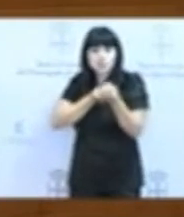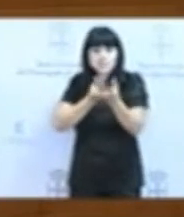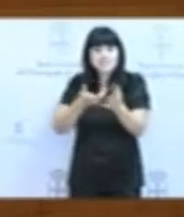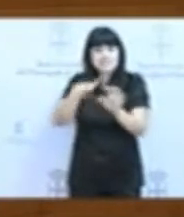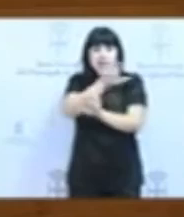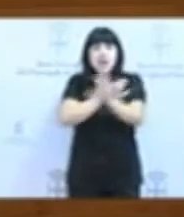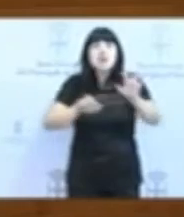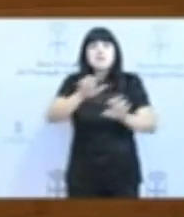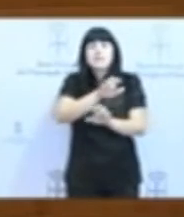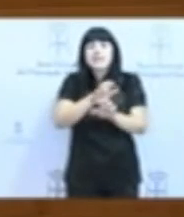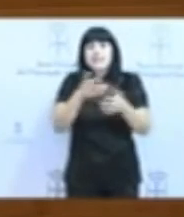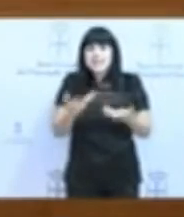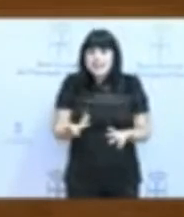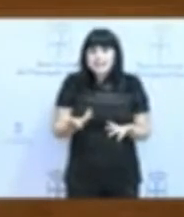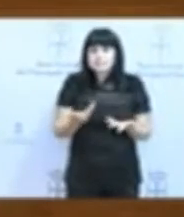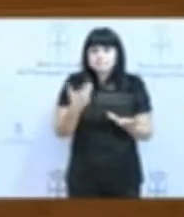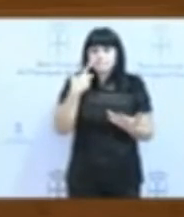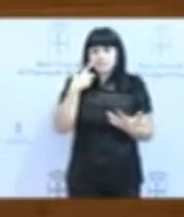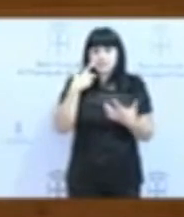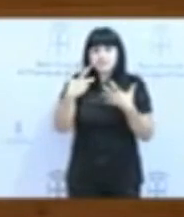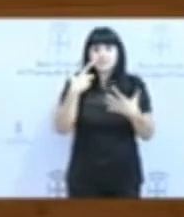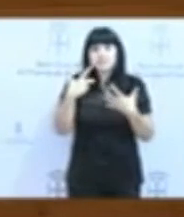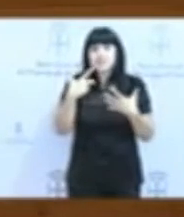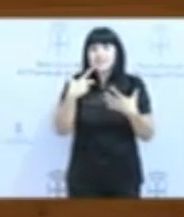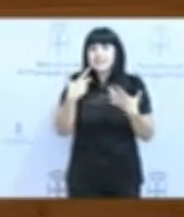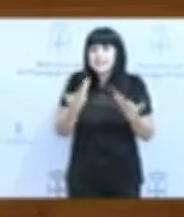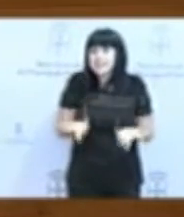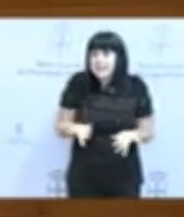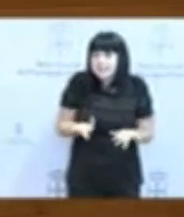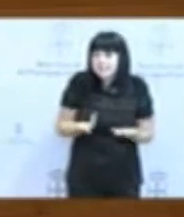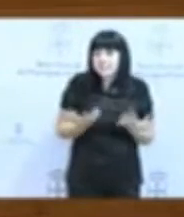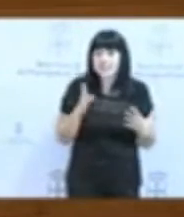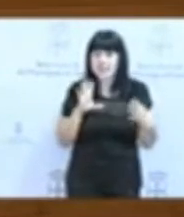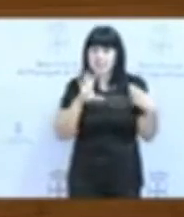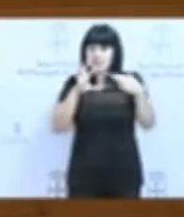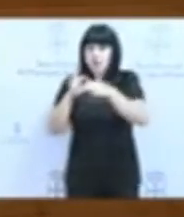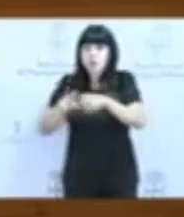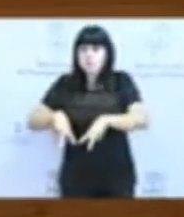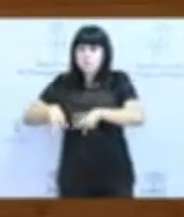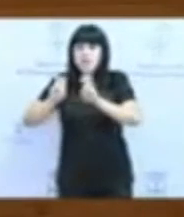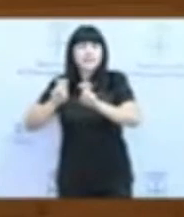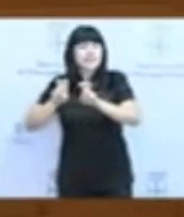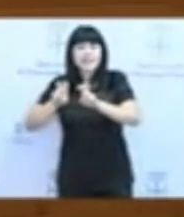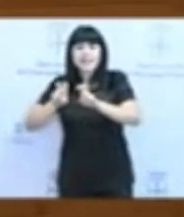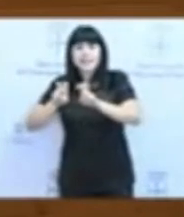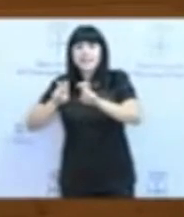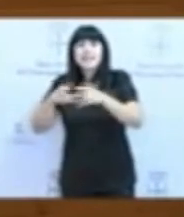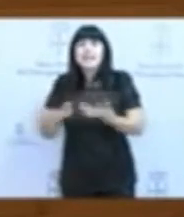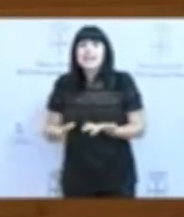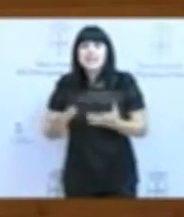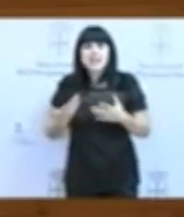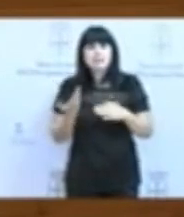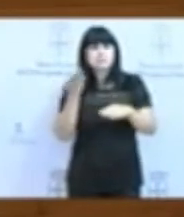resistencia por parte del arte a lo que suponía la modernidad, a lo que suponía la fotografía, que era capaz aparentemente de representar de forma